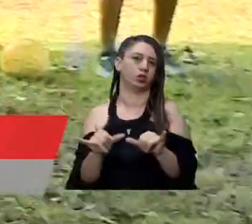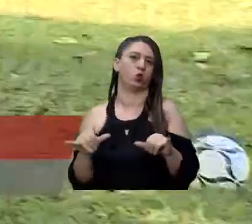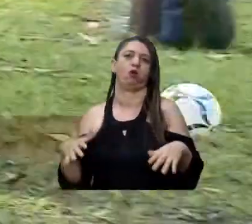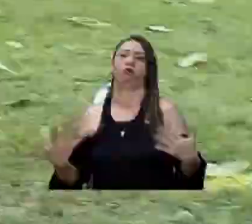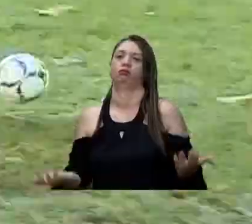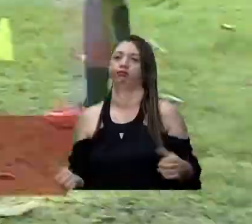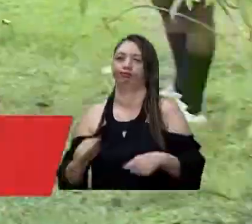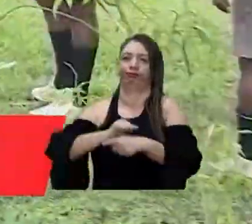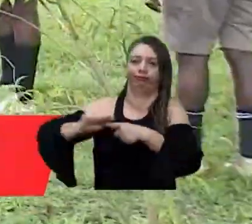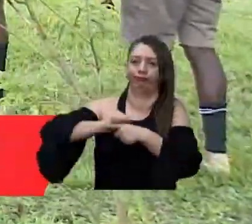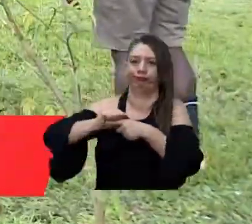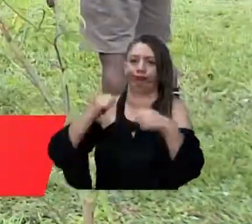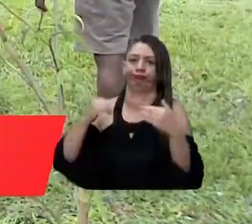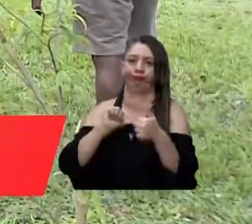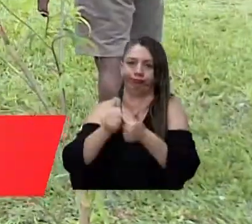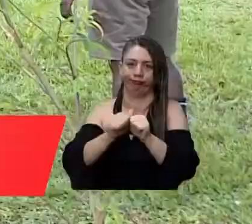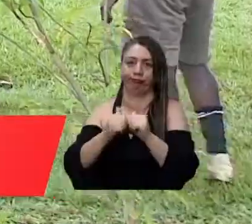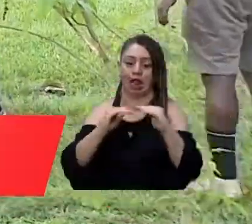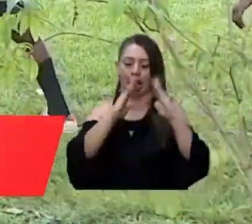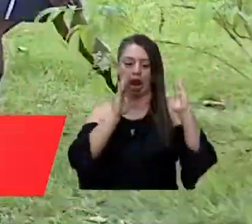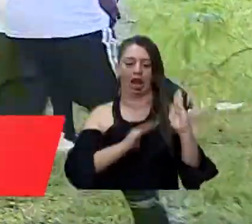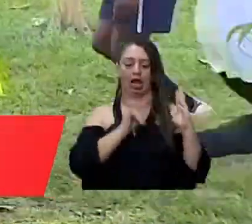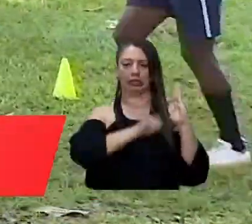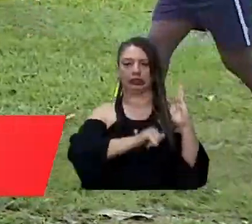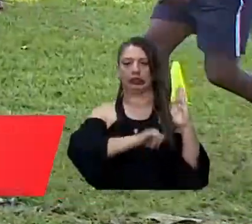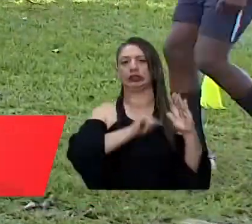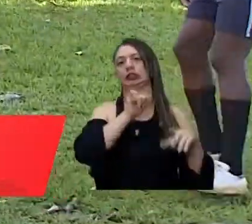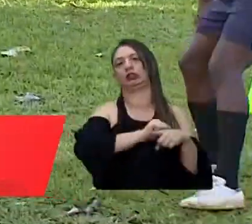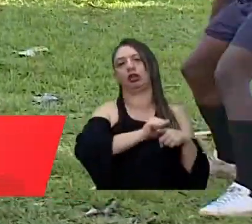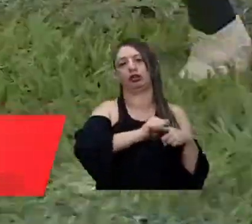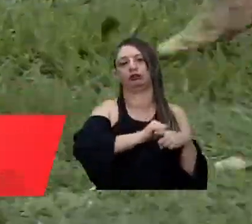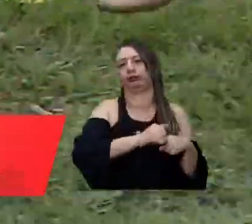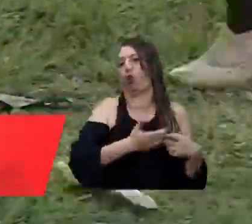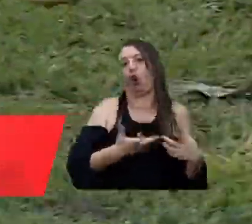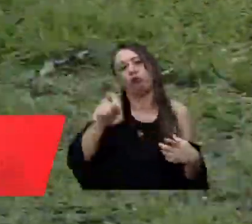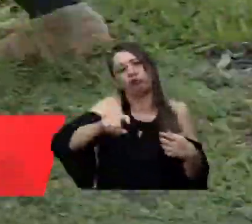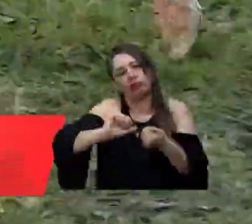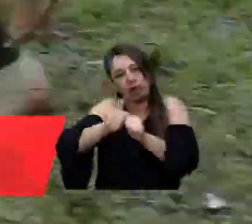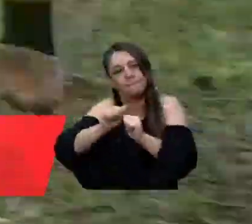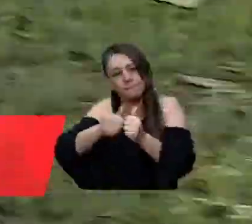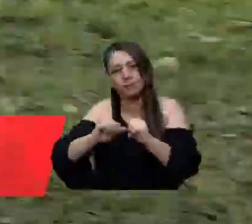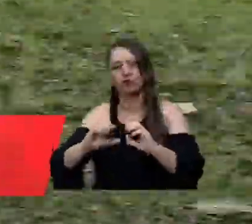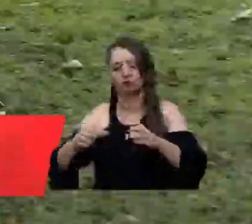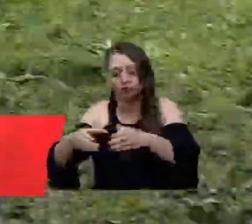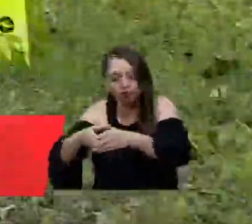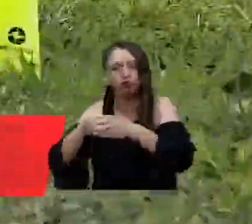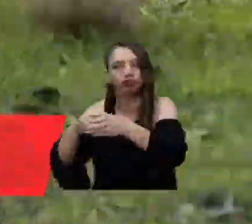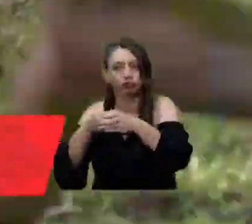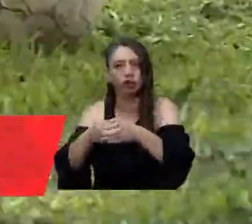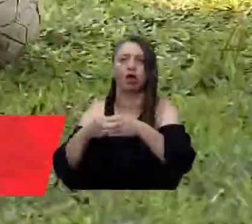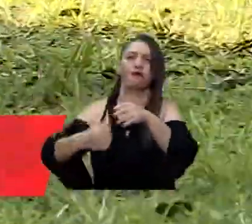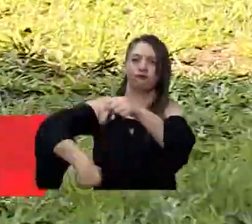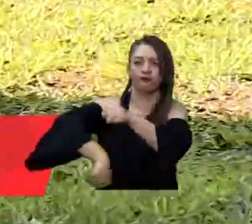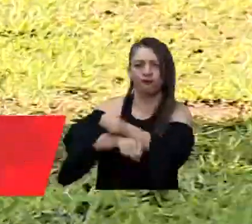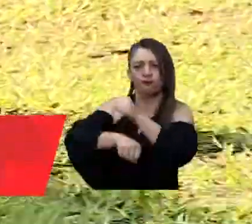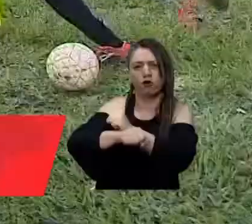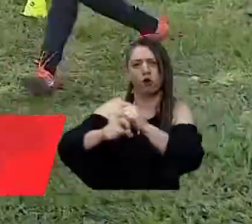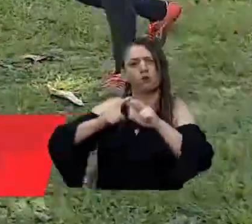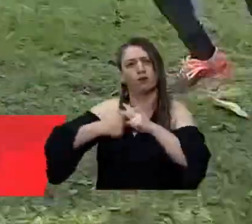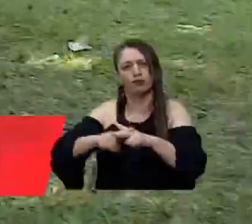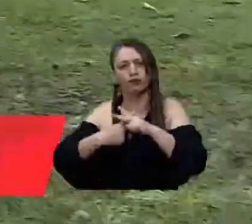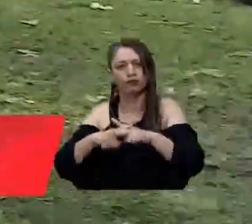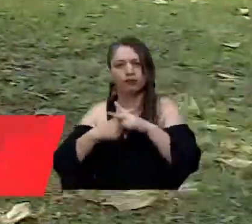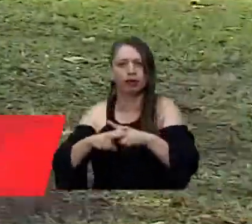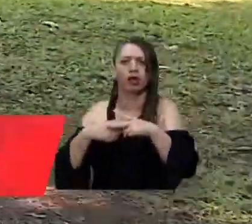entrenar en casa, es un deporte de conjunto. Ya lo futbolístico y la parte técnica,